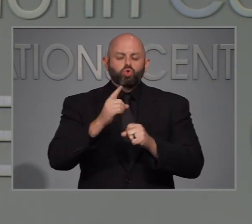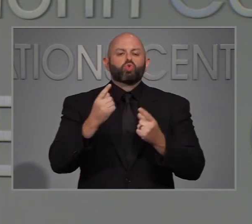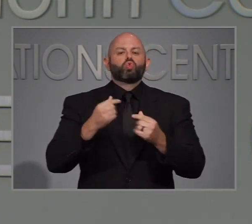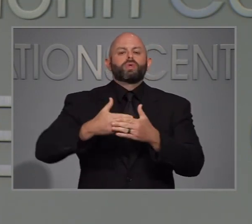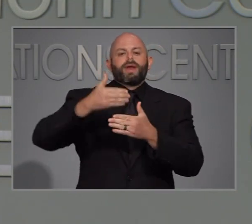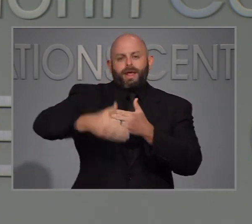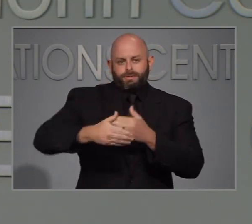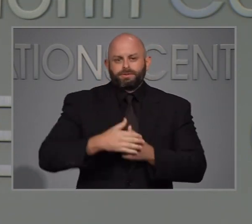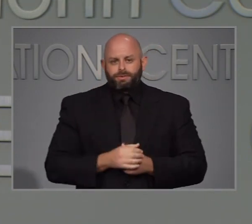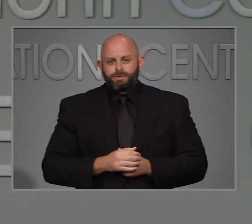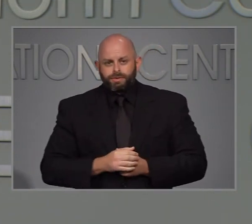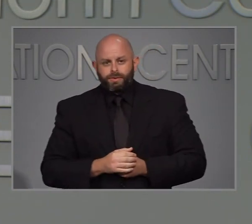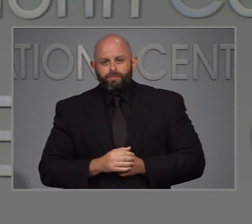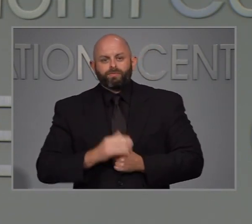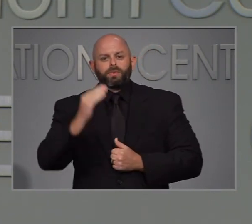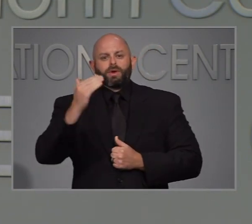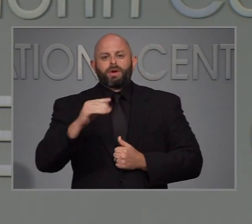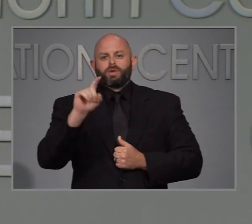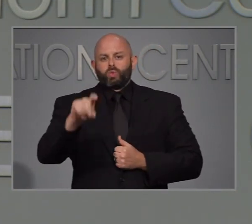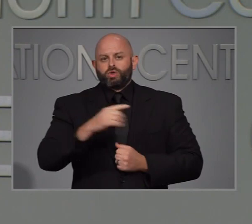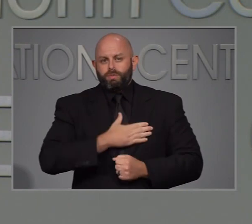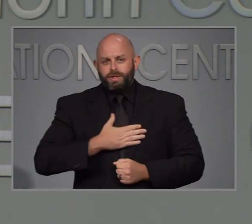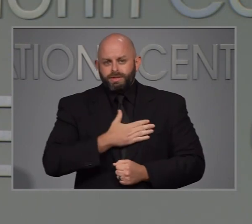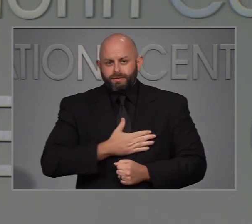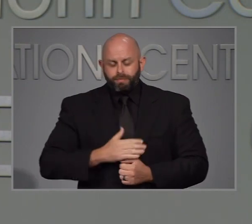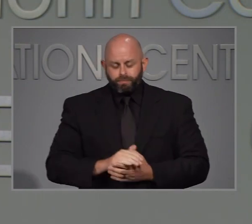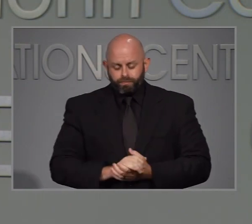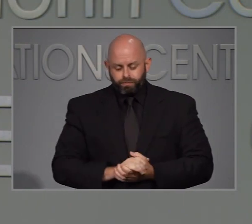antes de avanzar. Siguiente pregunta.